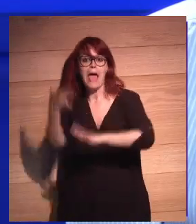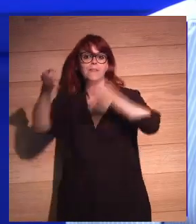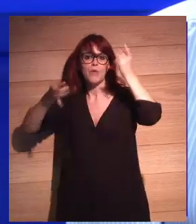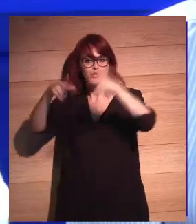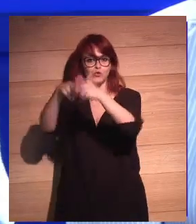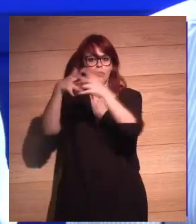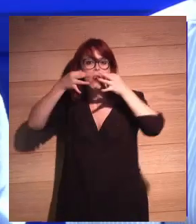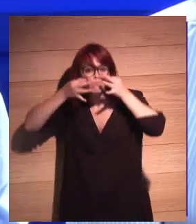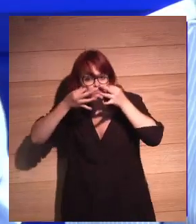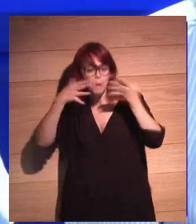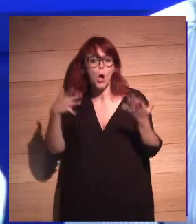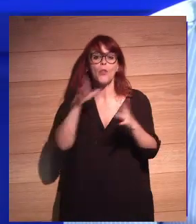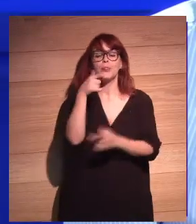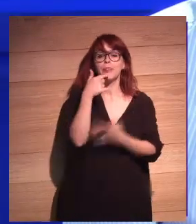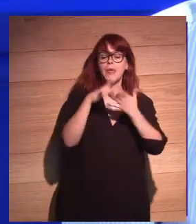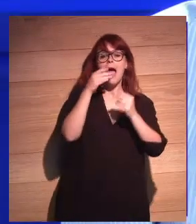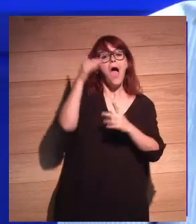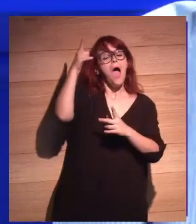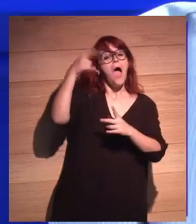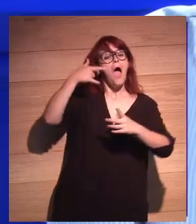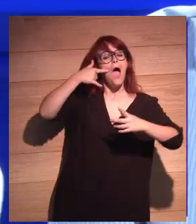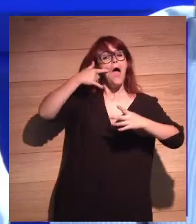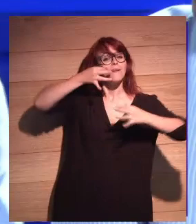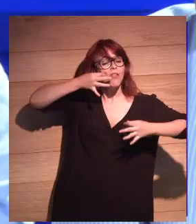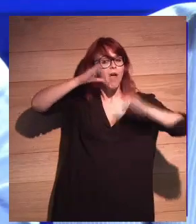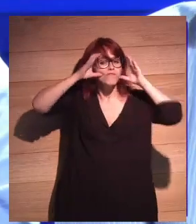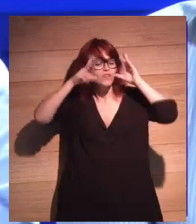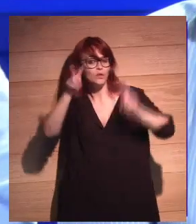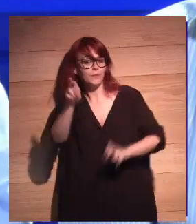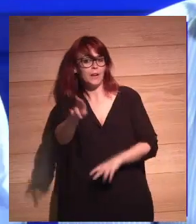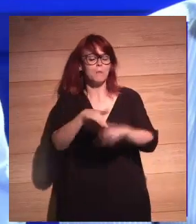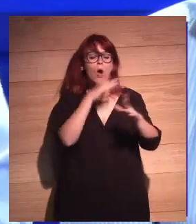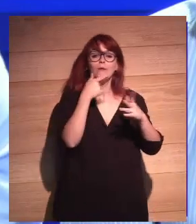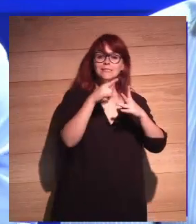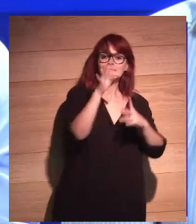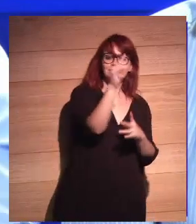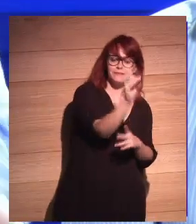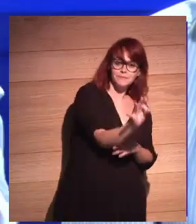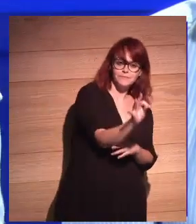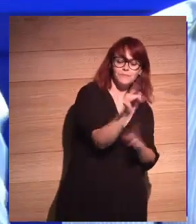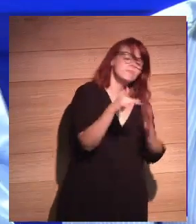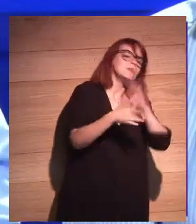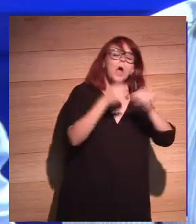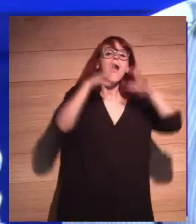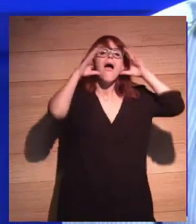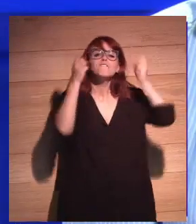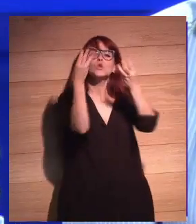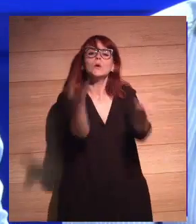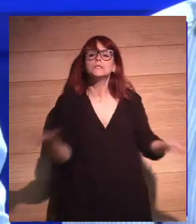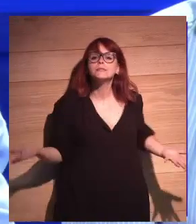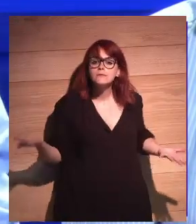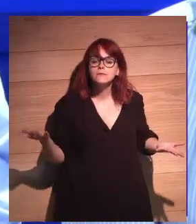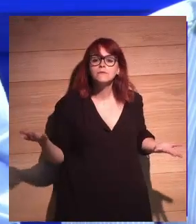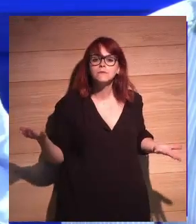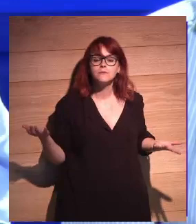porque es lo que se está diciendo ahora que se hace con la realidad virtual. Nosotros lo intentamos hacer con la televisión digital. ¿Cuántas gafas hay que emplear?